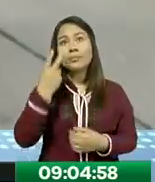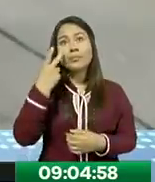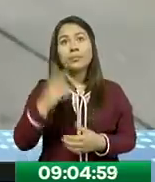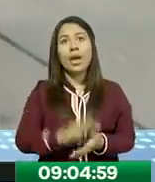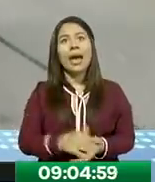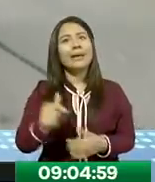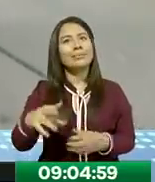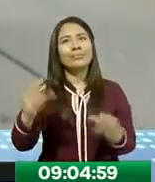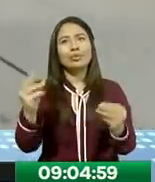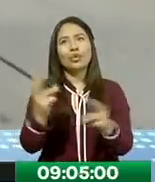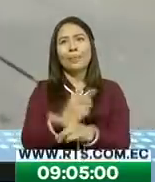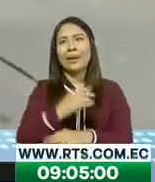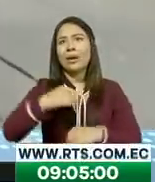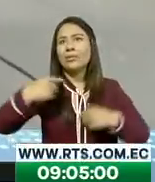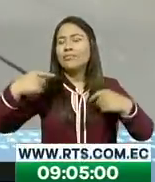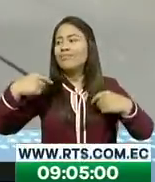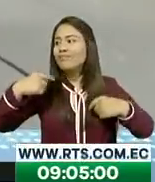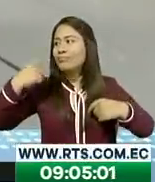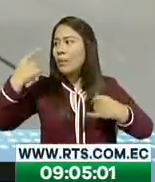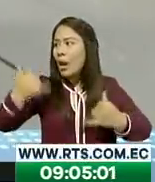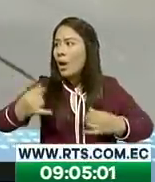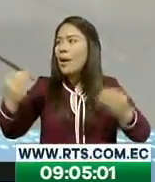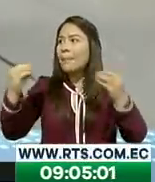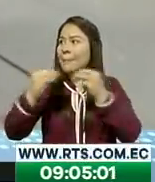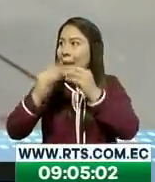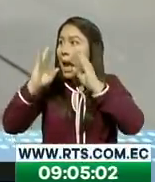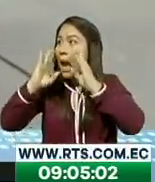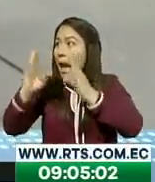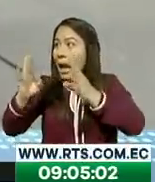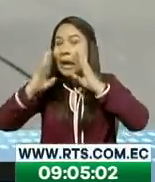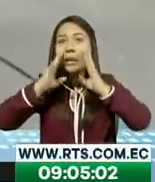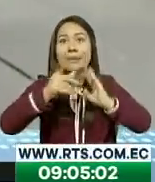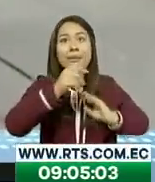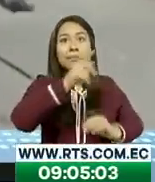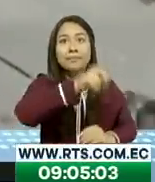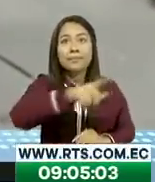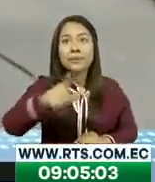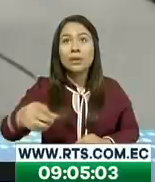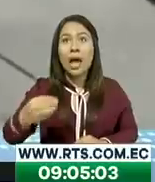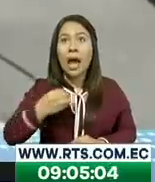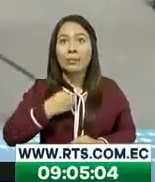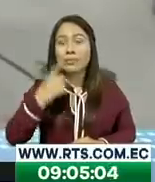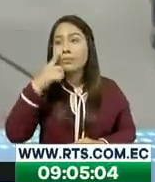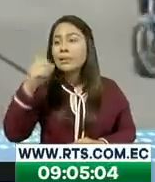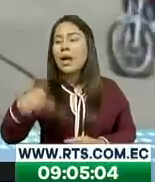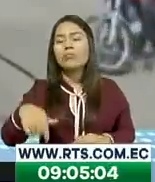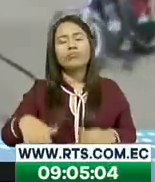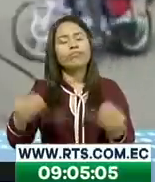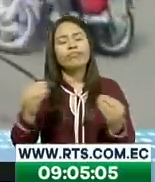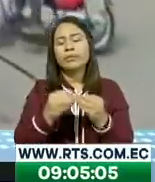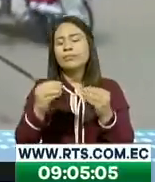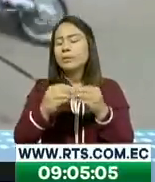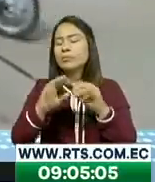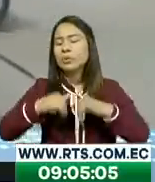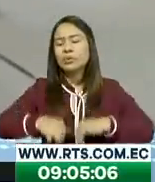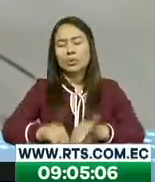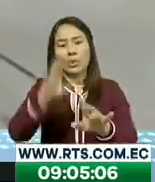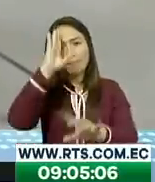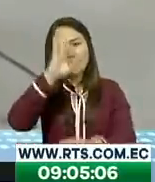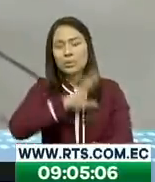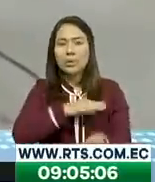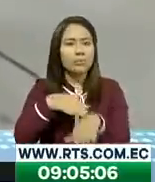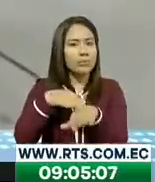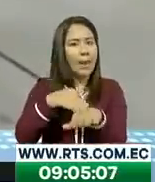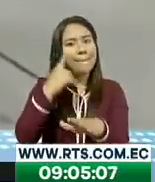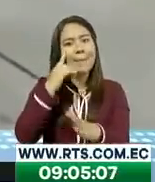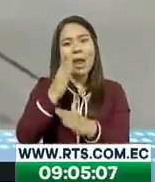de delincuencia, por lo que le ponemos mucha atención. Acá los moradores lo pueden decir, los operativos son constantes aquí en el sector, justamente para evitar